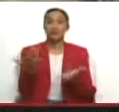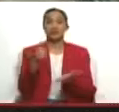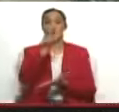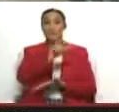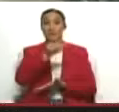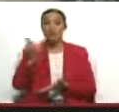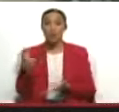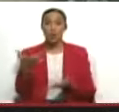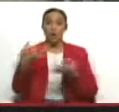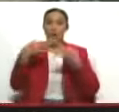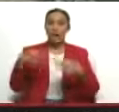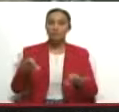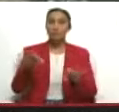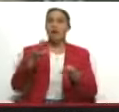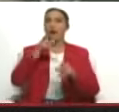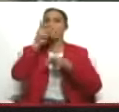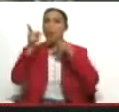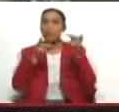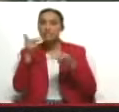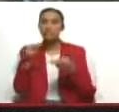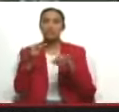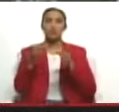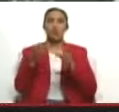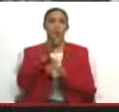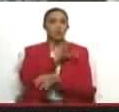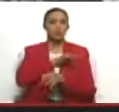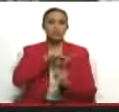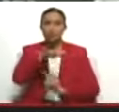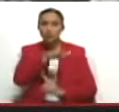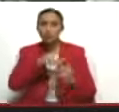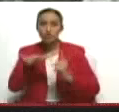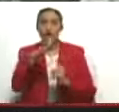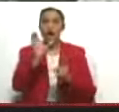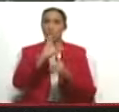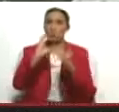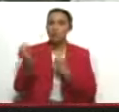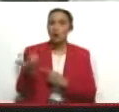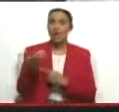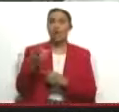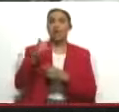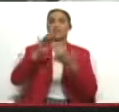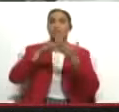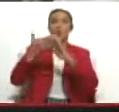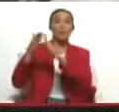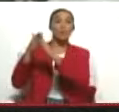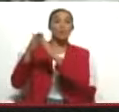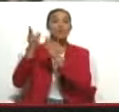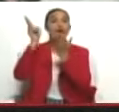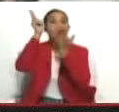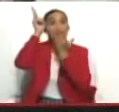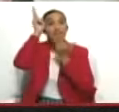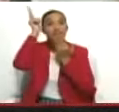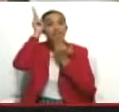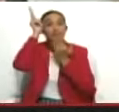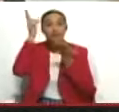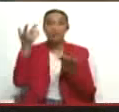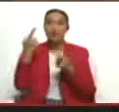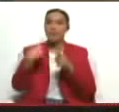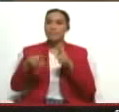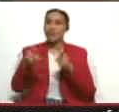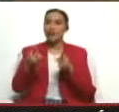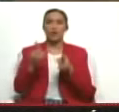económicos sociales culturales ambientales pueblos indígenas pero no para promover acciones